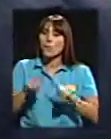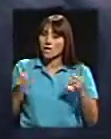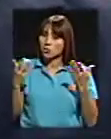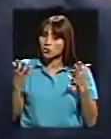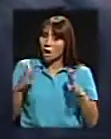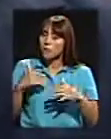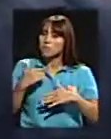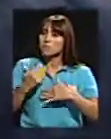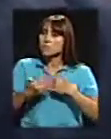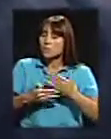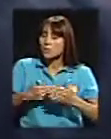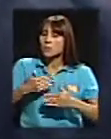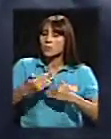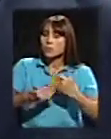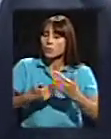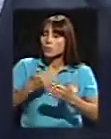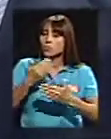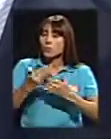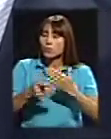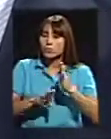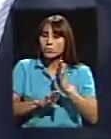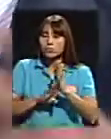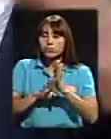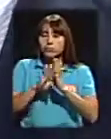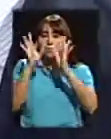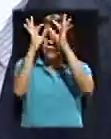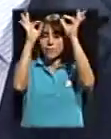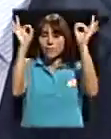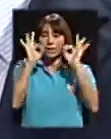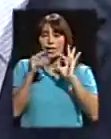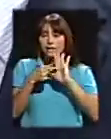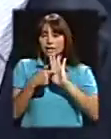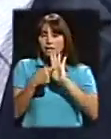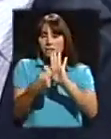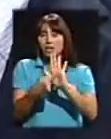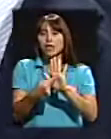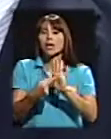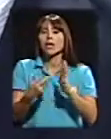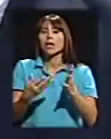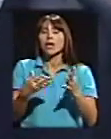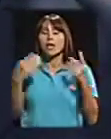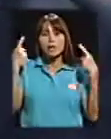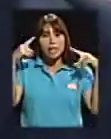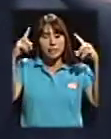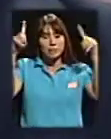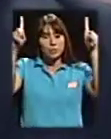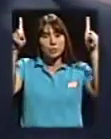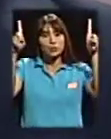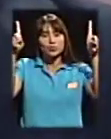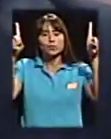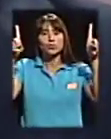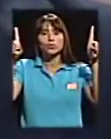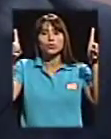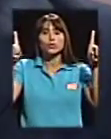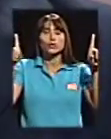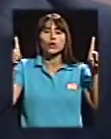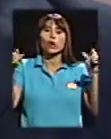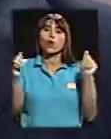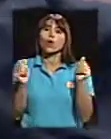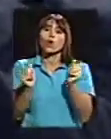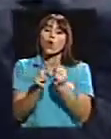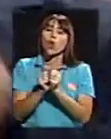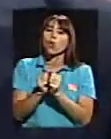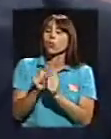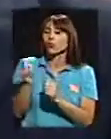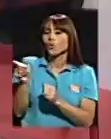tomando prestigio, va tomando exposición y va tomando éxitos en cuanto a los pronósticos